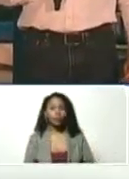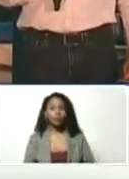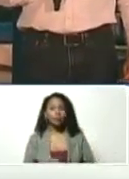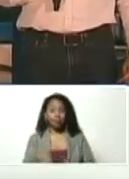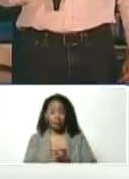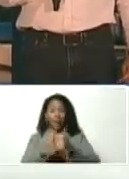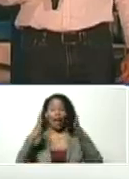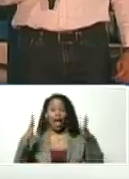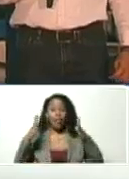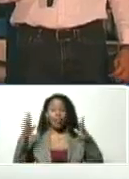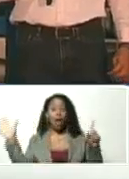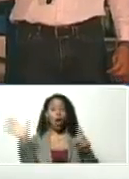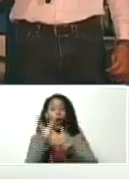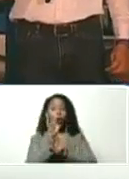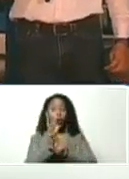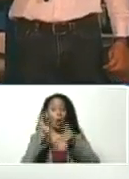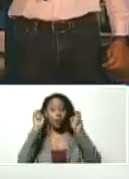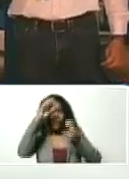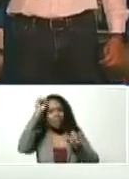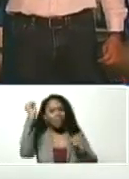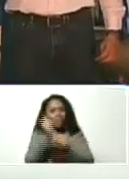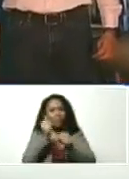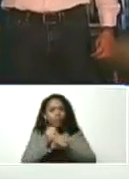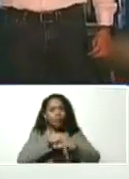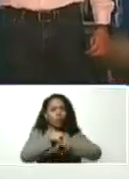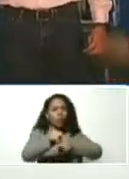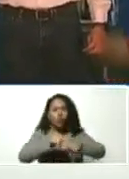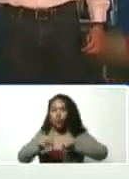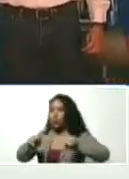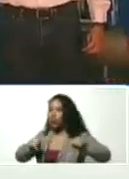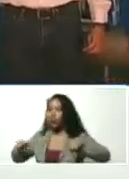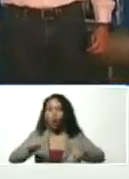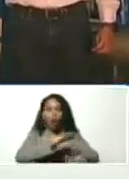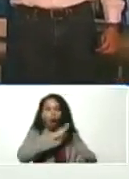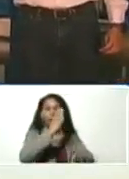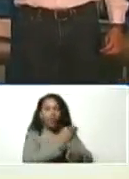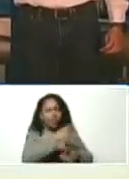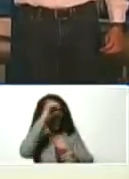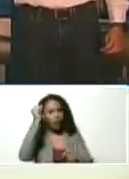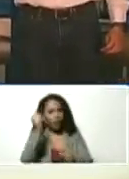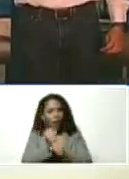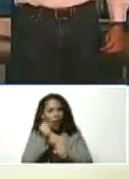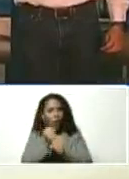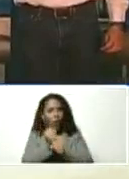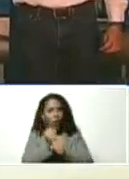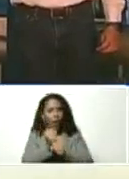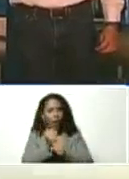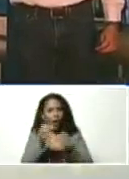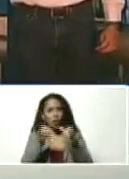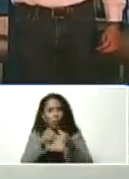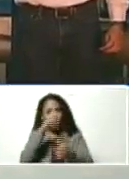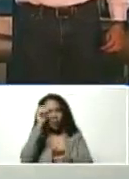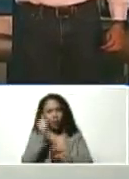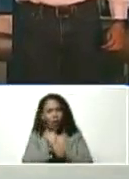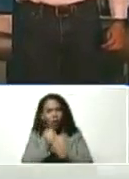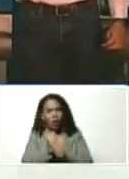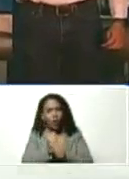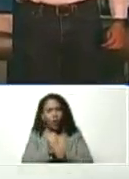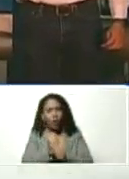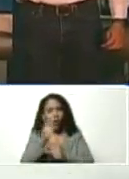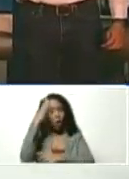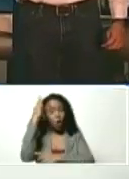pues. Producto del trabajo coordinado, de la fuerza trabajadora, de la clase obrera, de